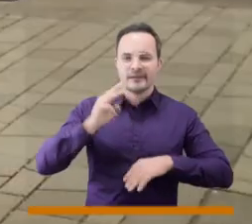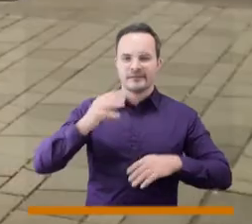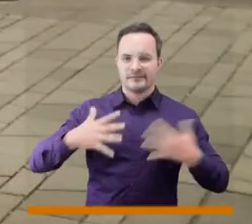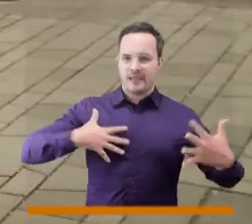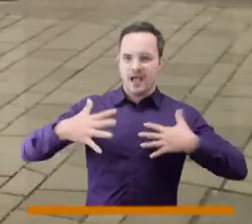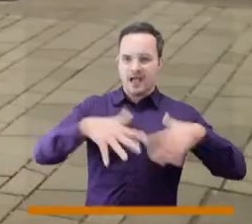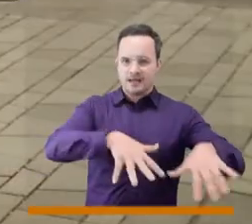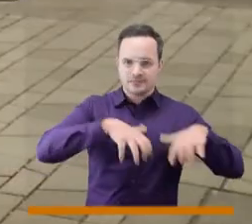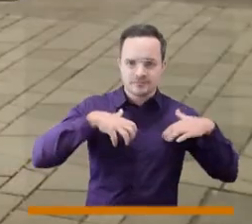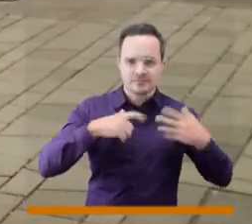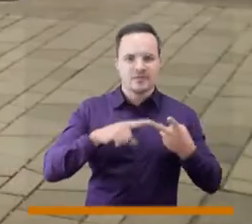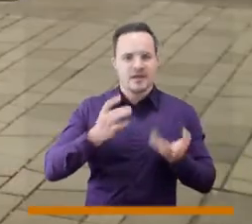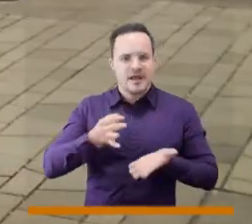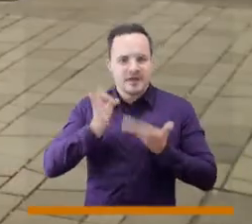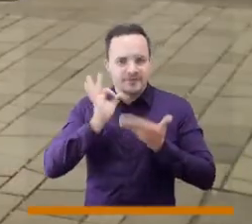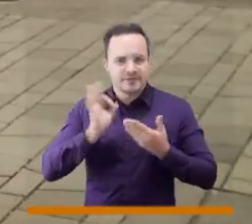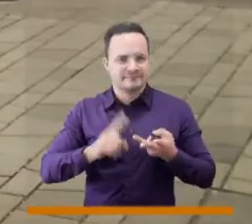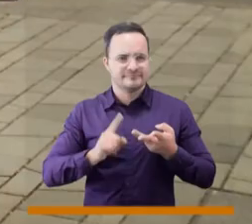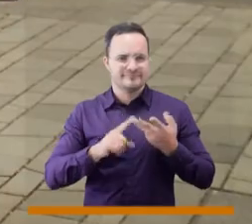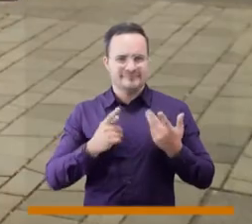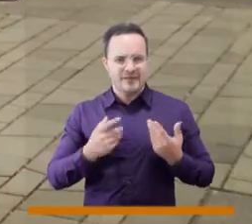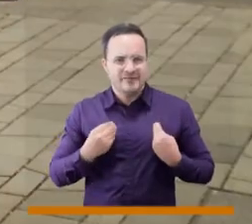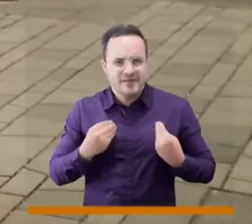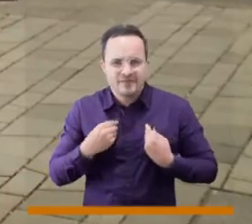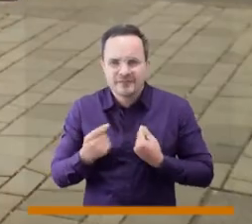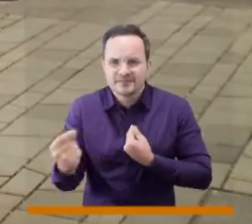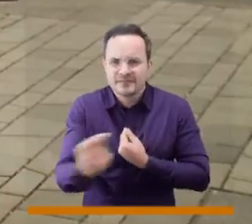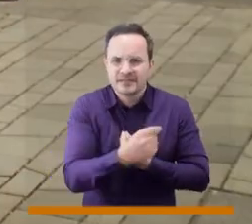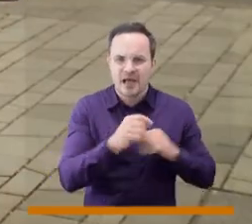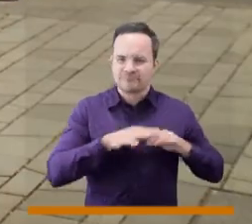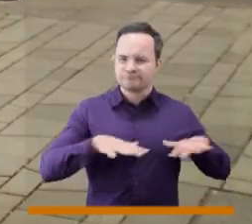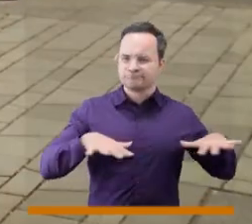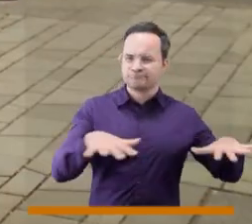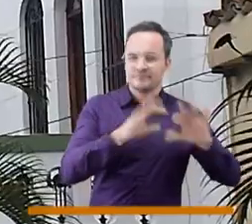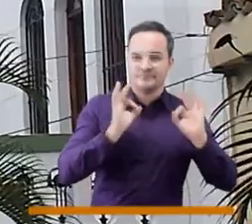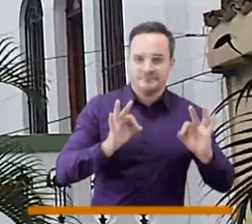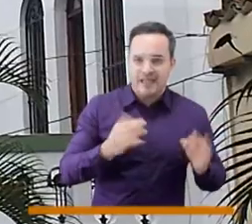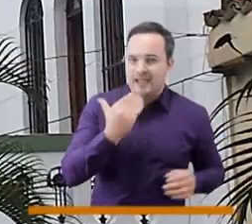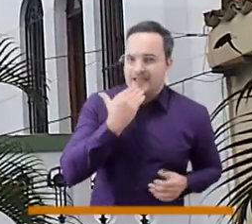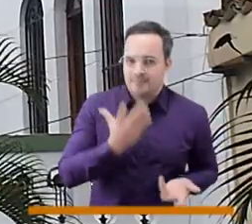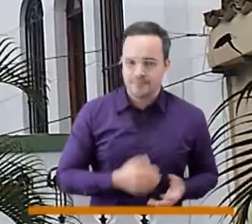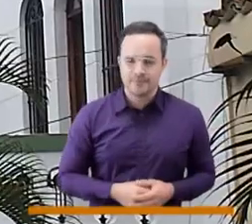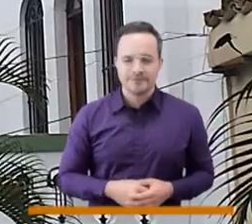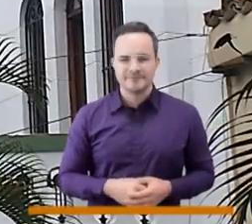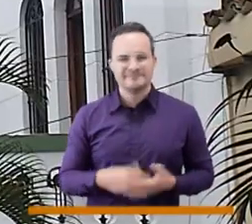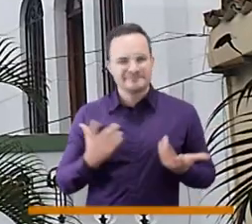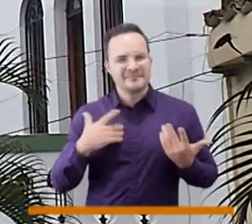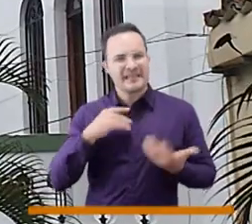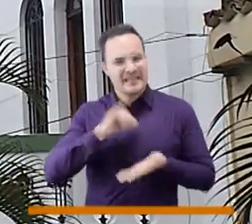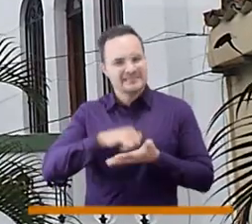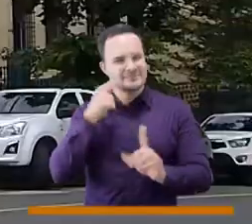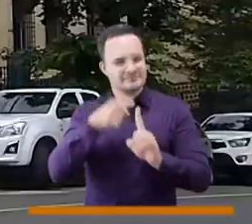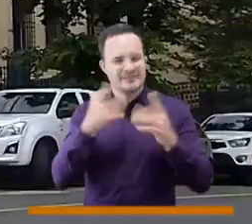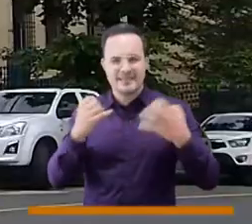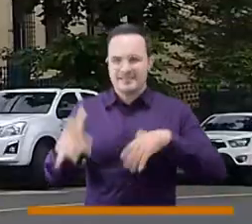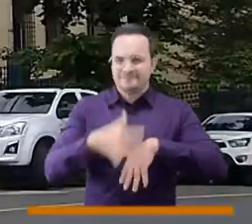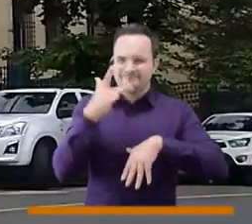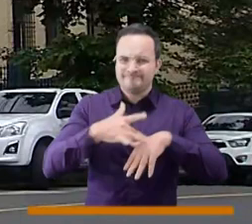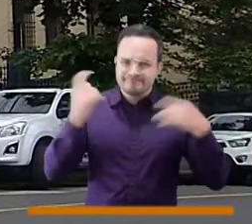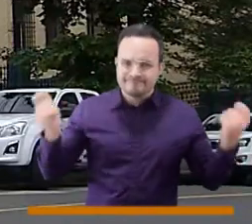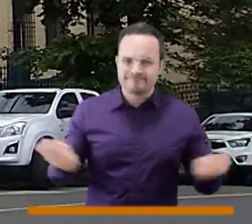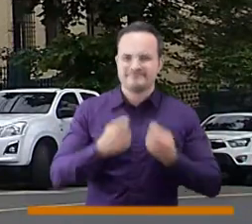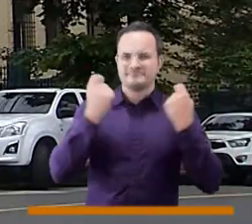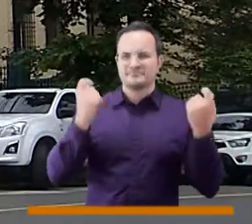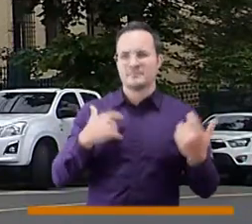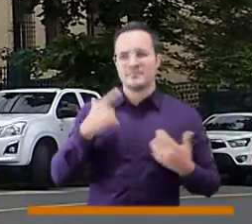cuiden y generen condiciones de habitabilidad del espacio. Y eso también es lo que queremos promover, que el centro no se puede ver